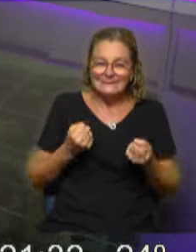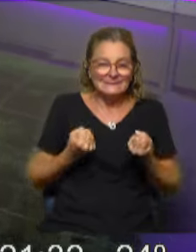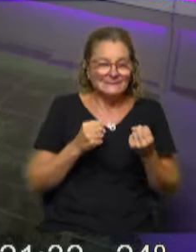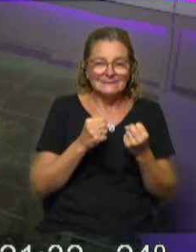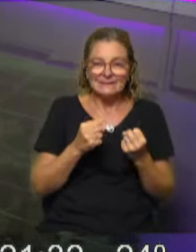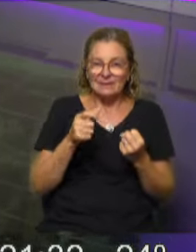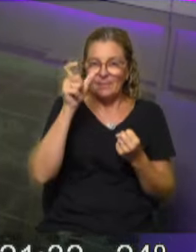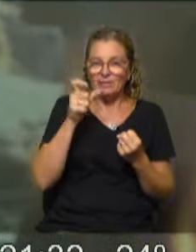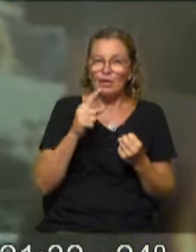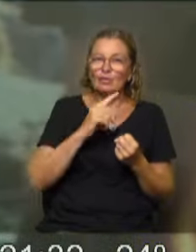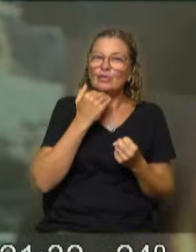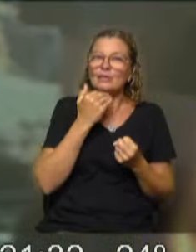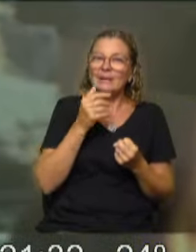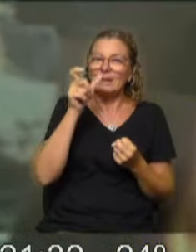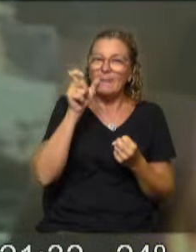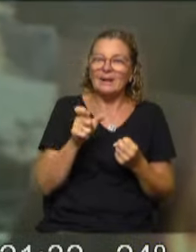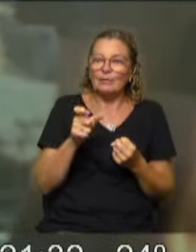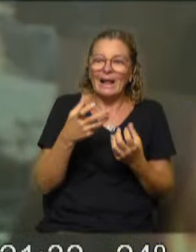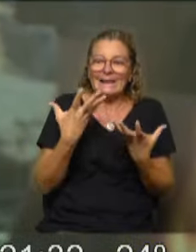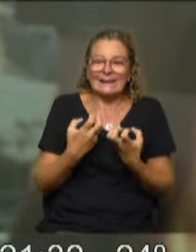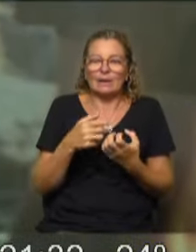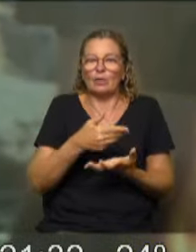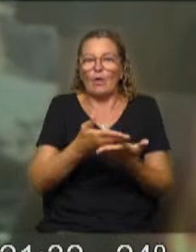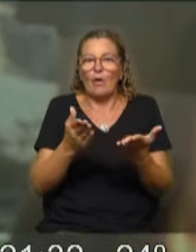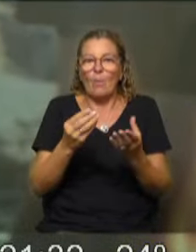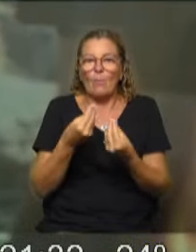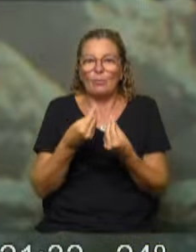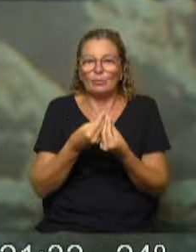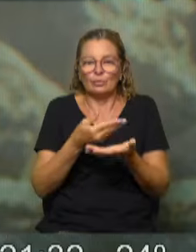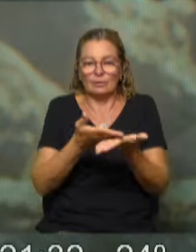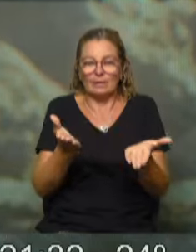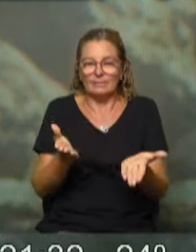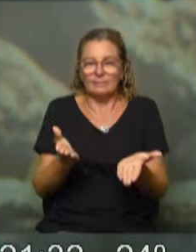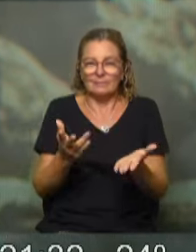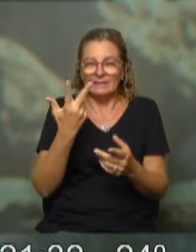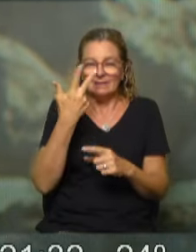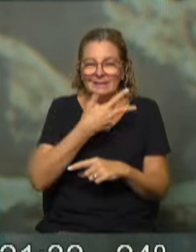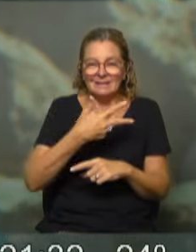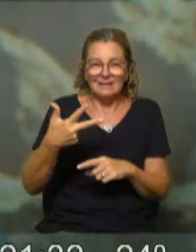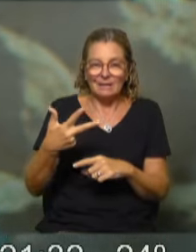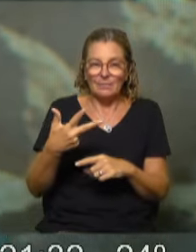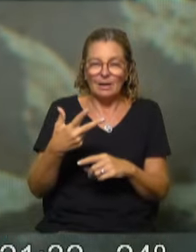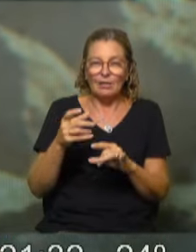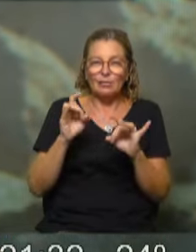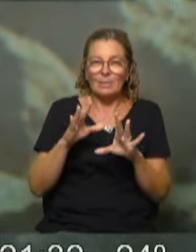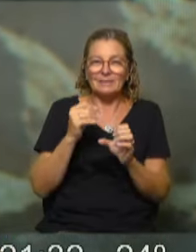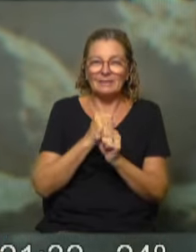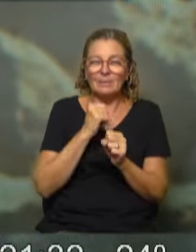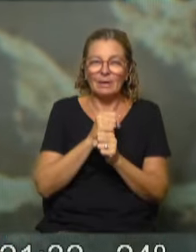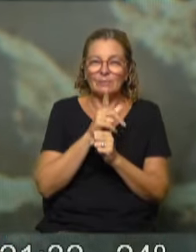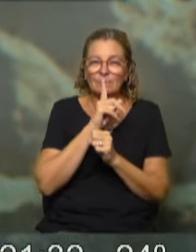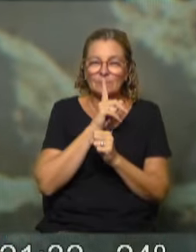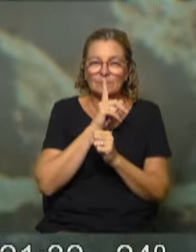sé si la gente quiere o eso es lo que muchas veces está. Estuvimos 3 semanas trabajando solamente en silencio. Tengo un video que me dan